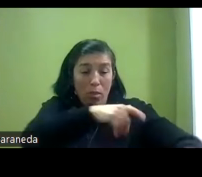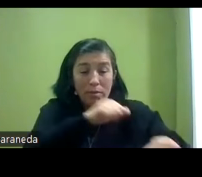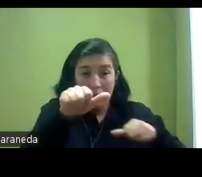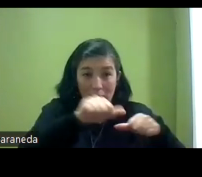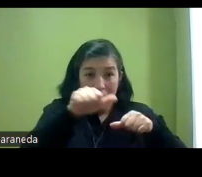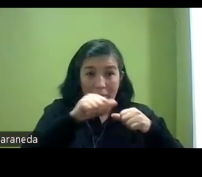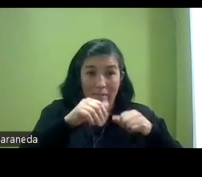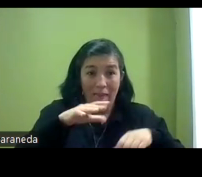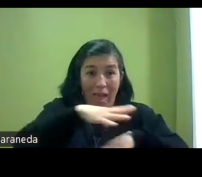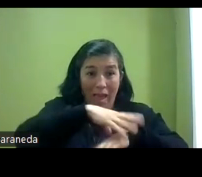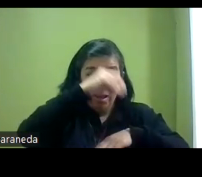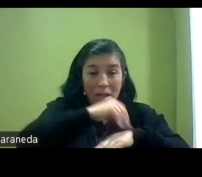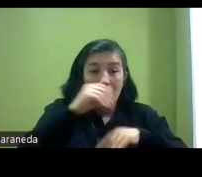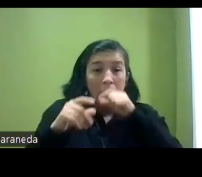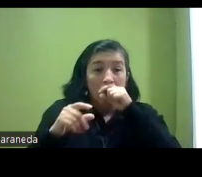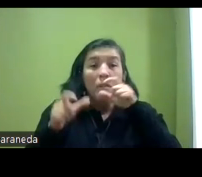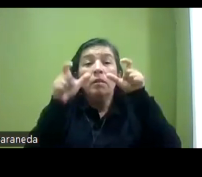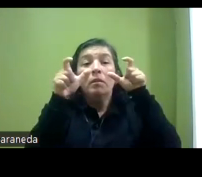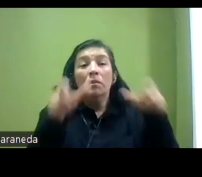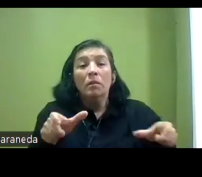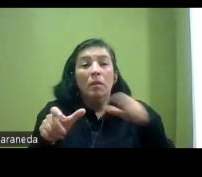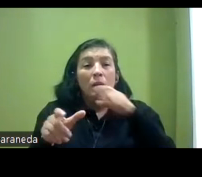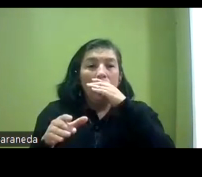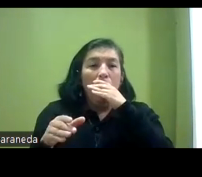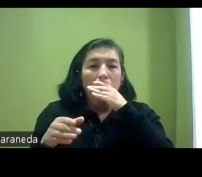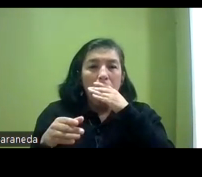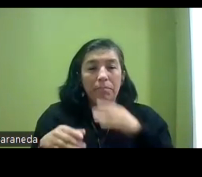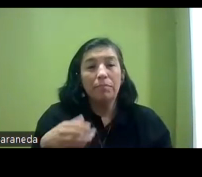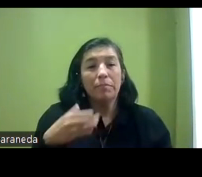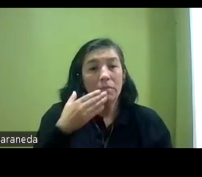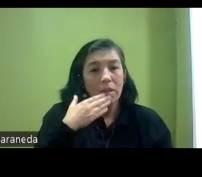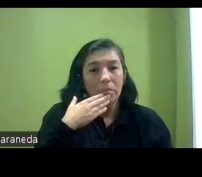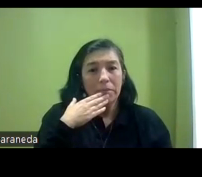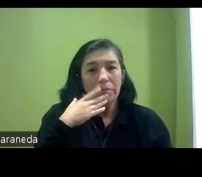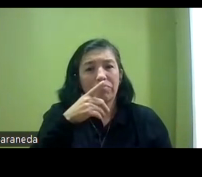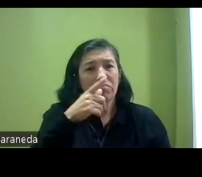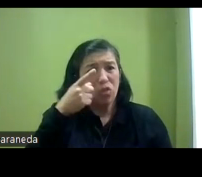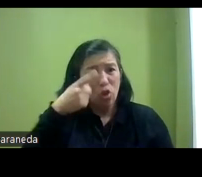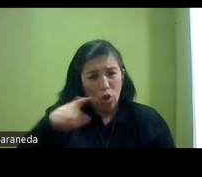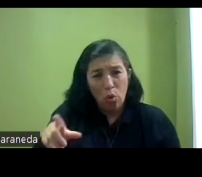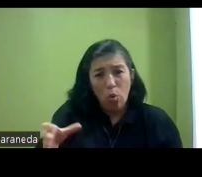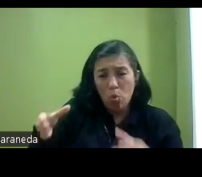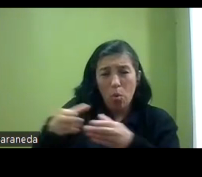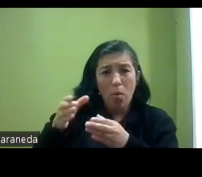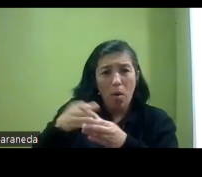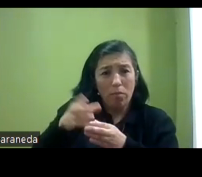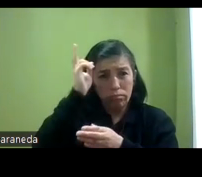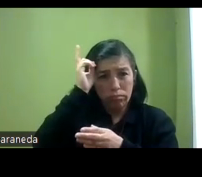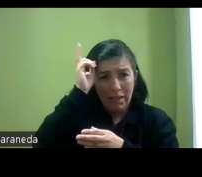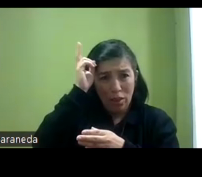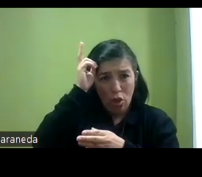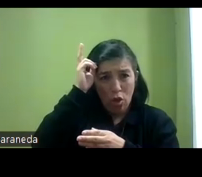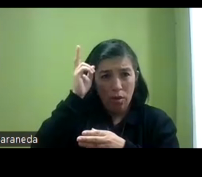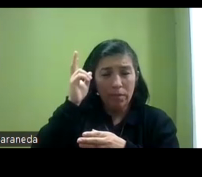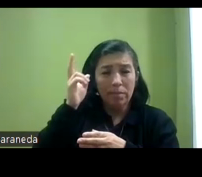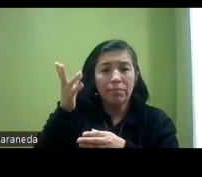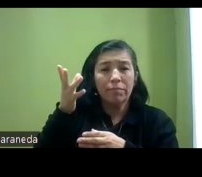al mismo tiempo ejerce dominio sobre los indios en este caso habría que interpretarlos